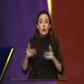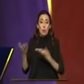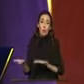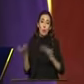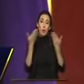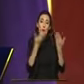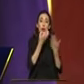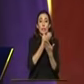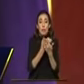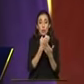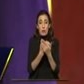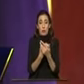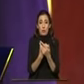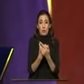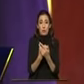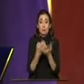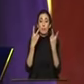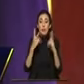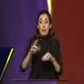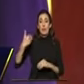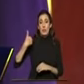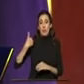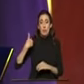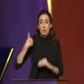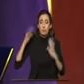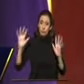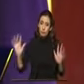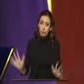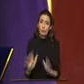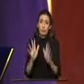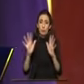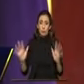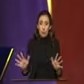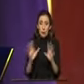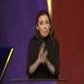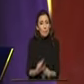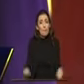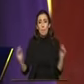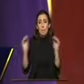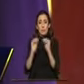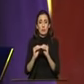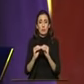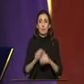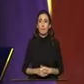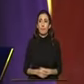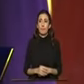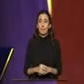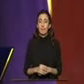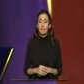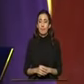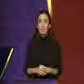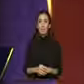economía. Y por cierto, tenemos y vamos a hacer mucho, muchísimo más.